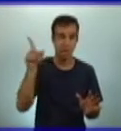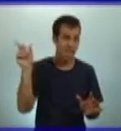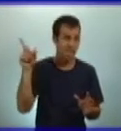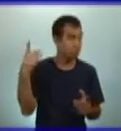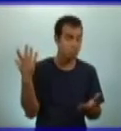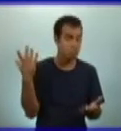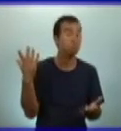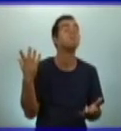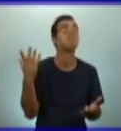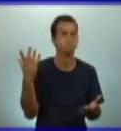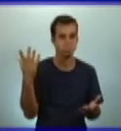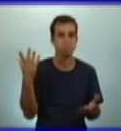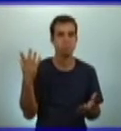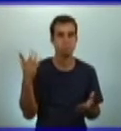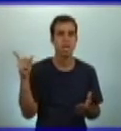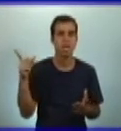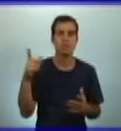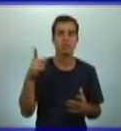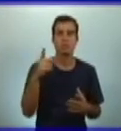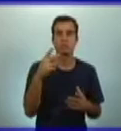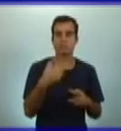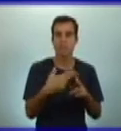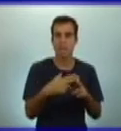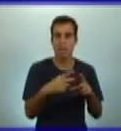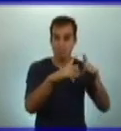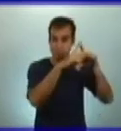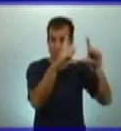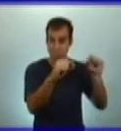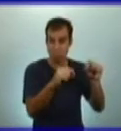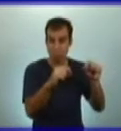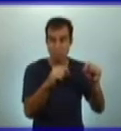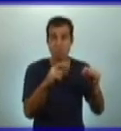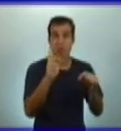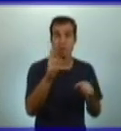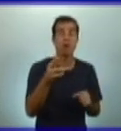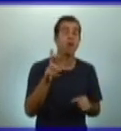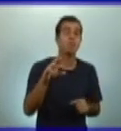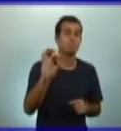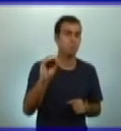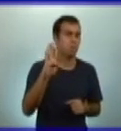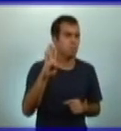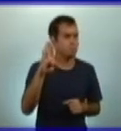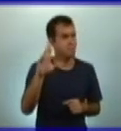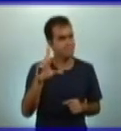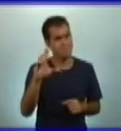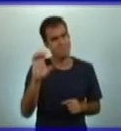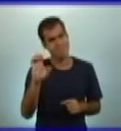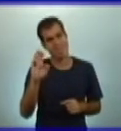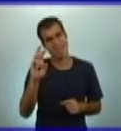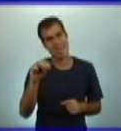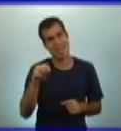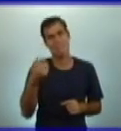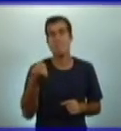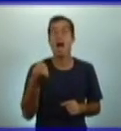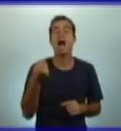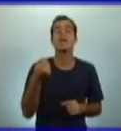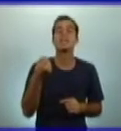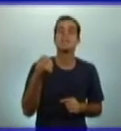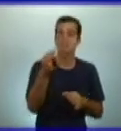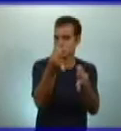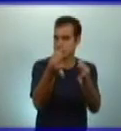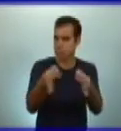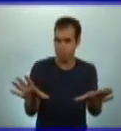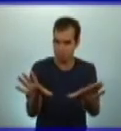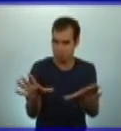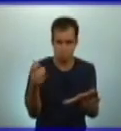un problema simple, problema que desde los primeros grados también comenzamos a trabajar con estos